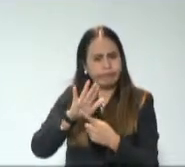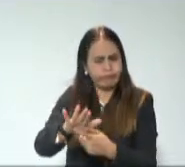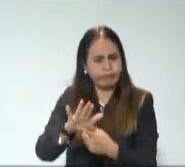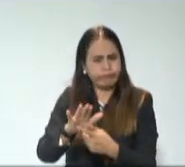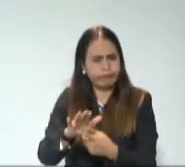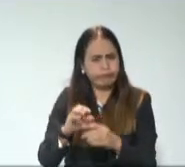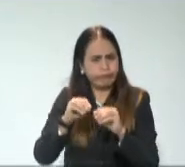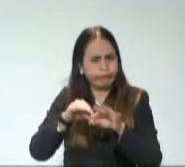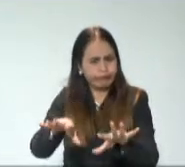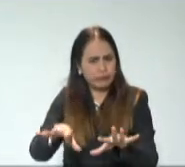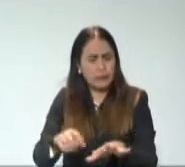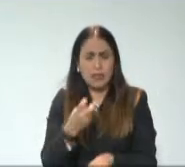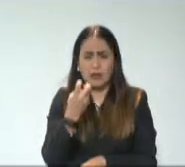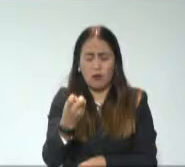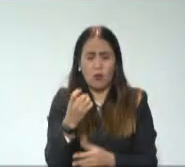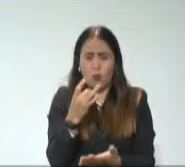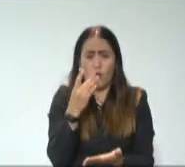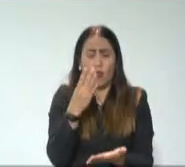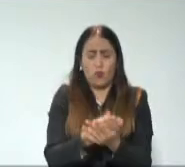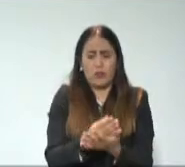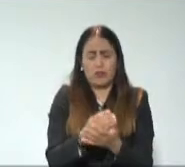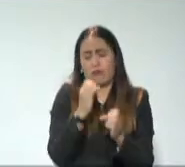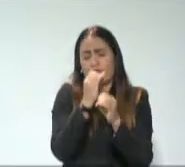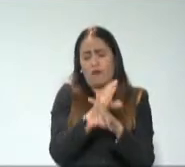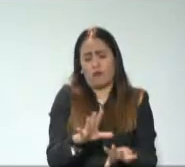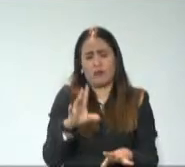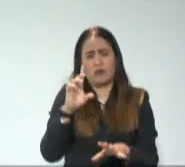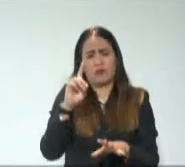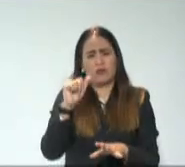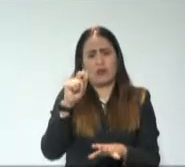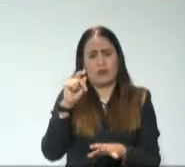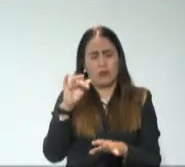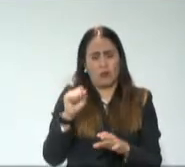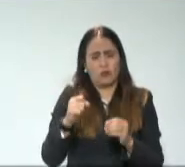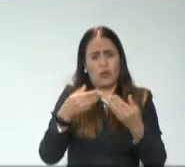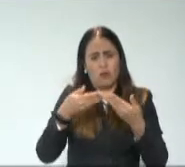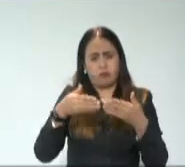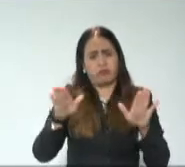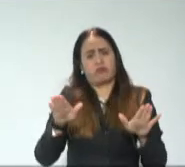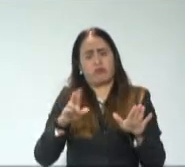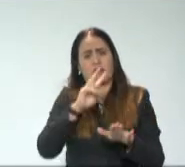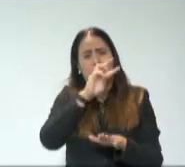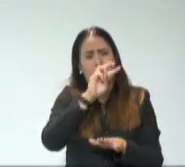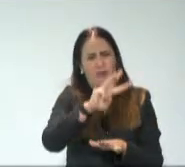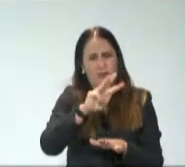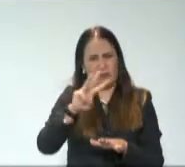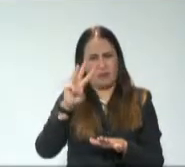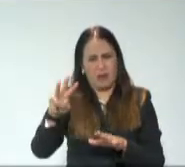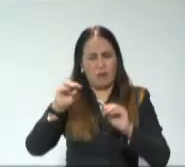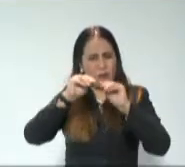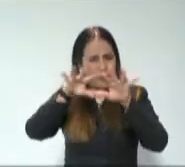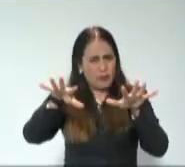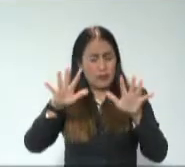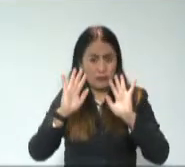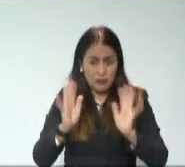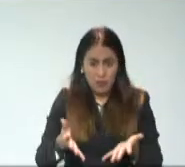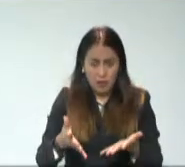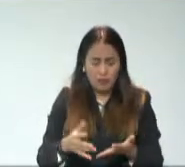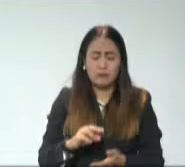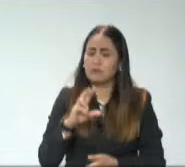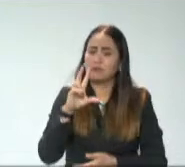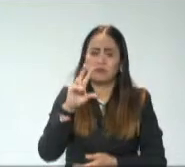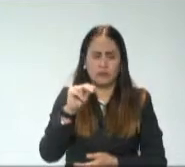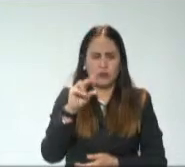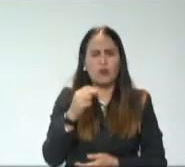suficiente el poner bases de datos disponibles públicamente esto es importante para los estudios